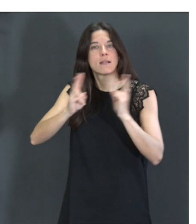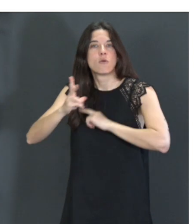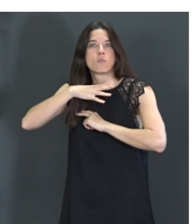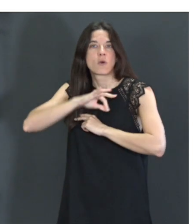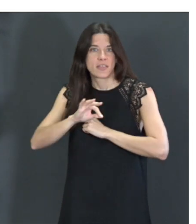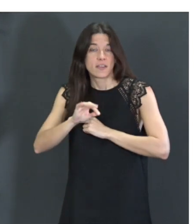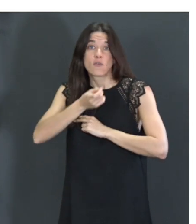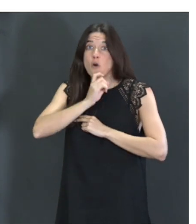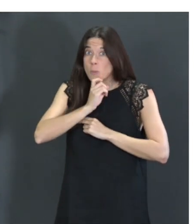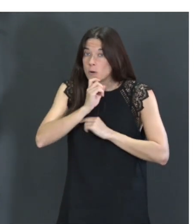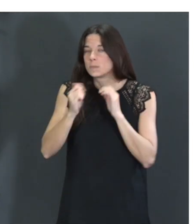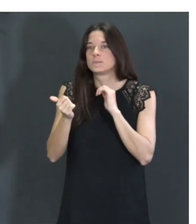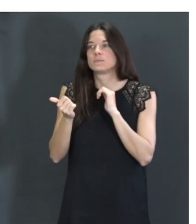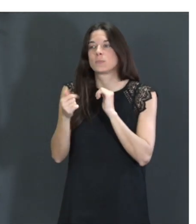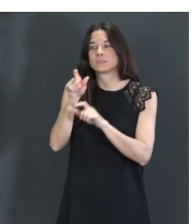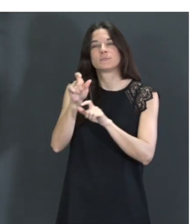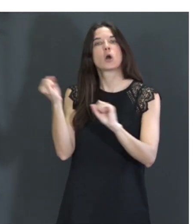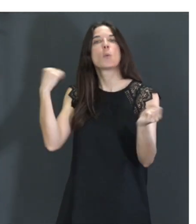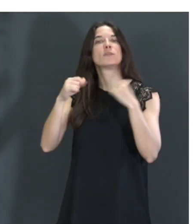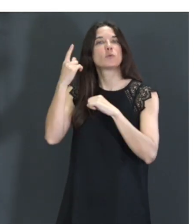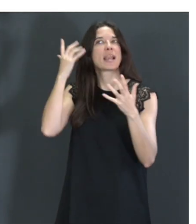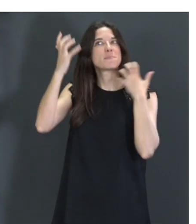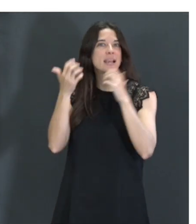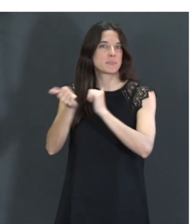forma imitando el comportamiento que tendría un animal.